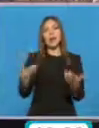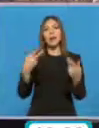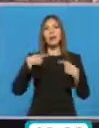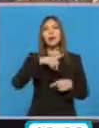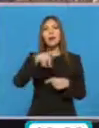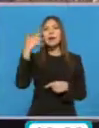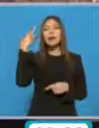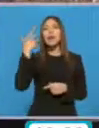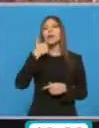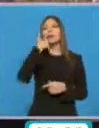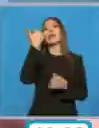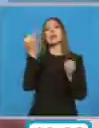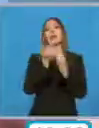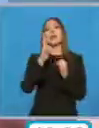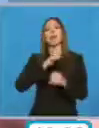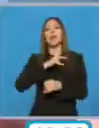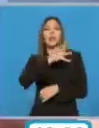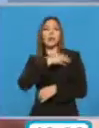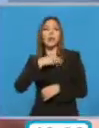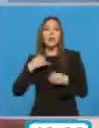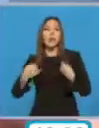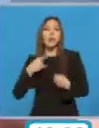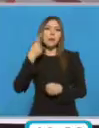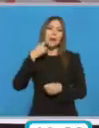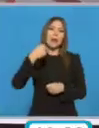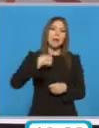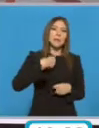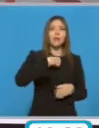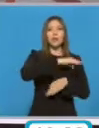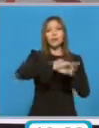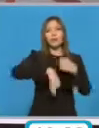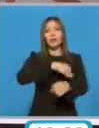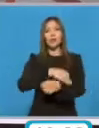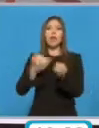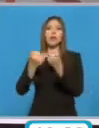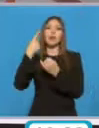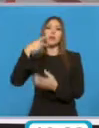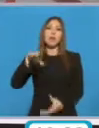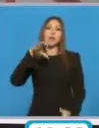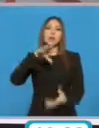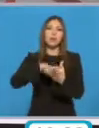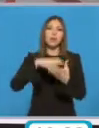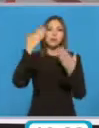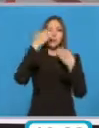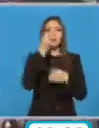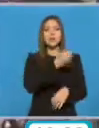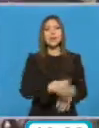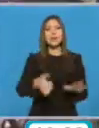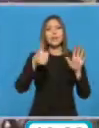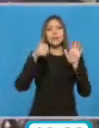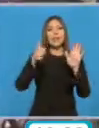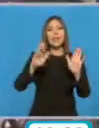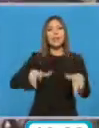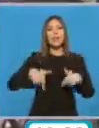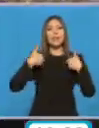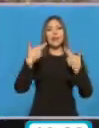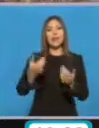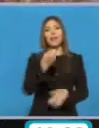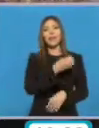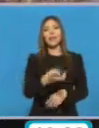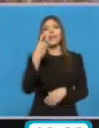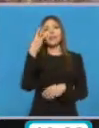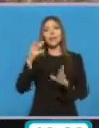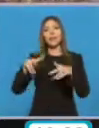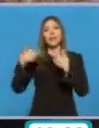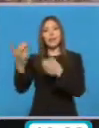y dijo, a ver, lo quiero para mis adolescentes, para mí, para toda mi familia. Hasta para el marido. Sí, señora. 6 regalos, se van 3 por redes sociales